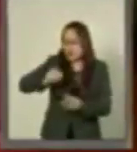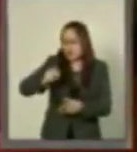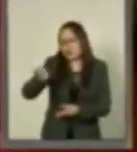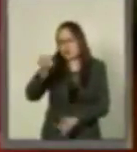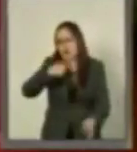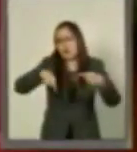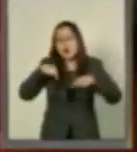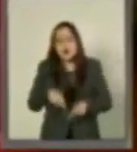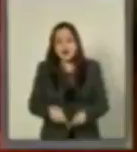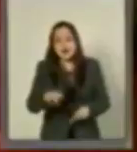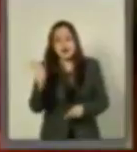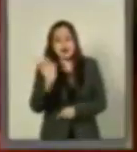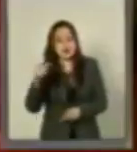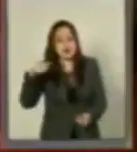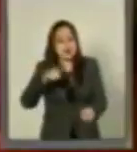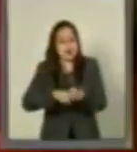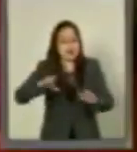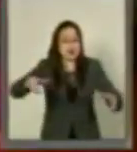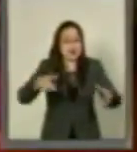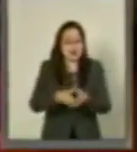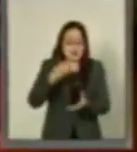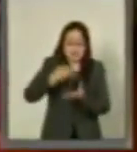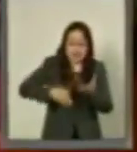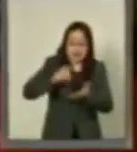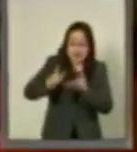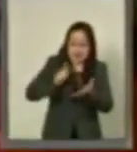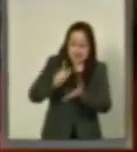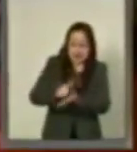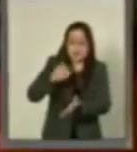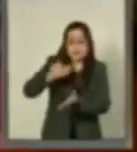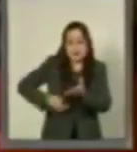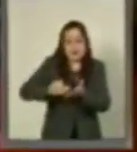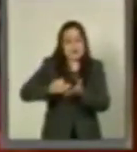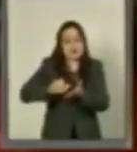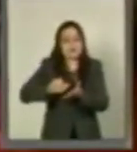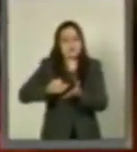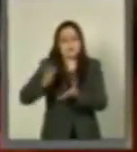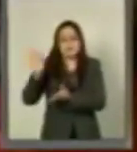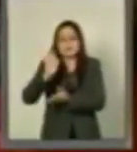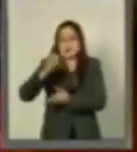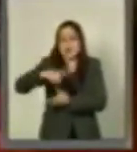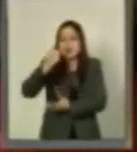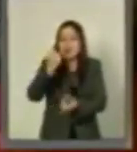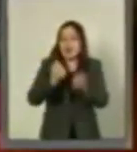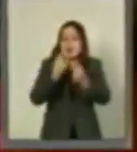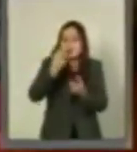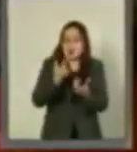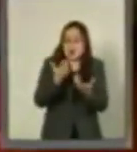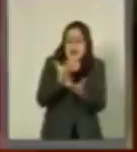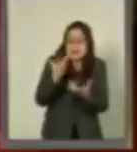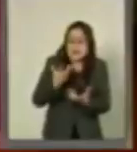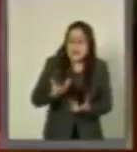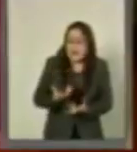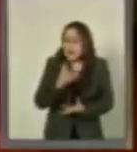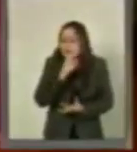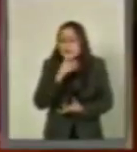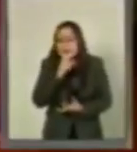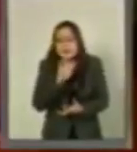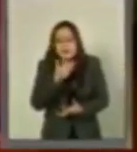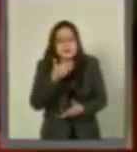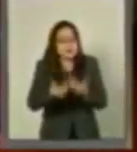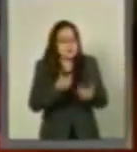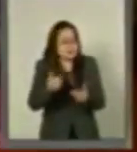decir que esta falta de ordenamiento legal no permite que algunas acciones se conduzcan